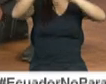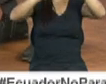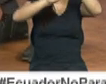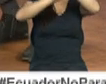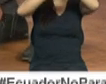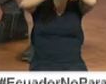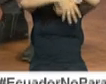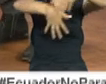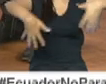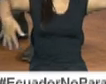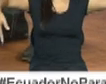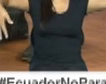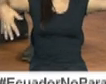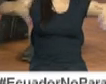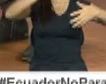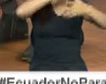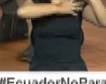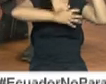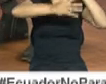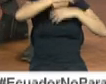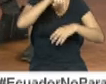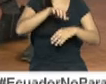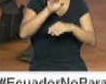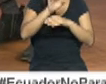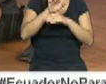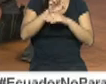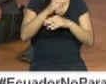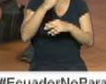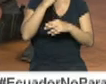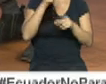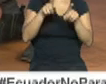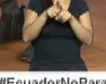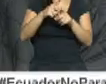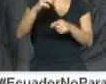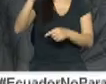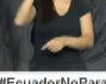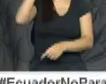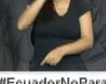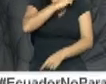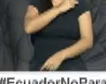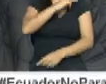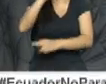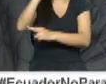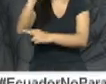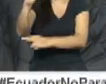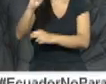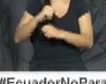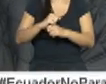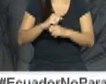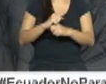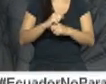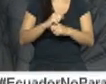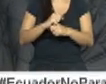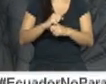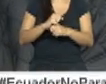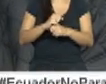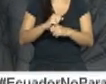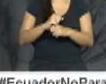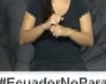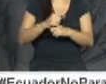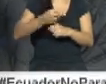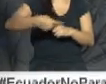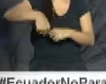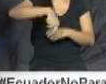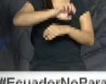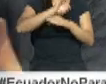Y básicamente la historia del país le ha dado cierto rol protagónico, por ejemplo, en fomentar ciertos cimientos en la cultura del